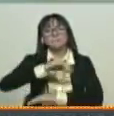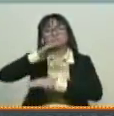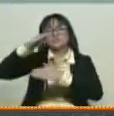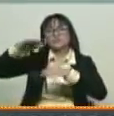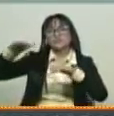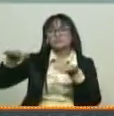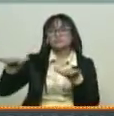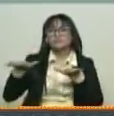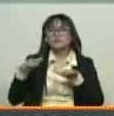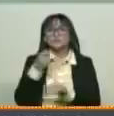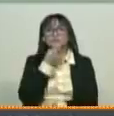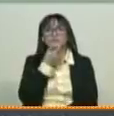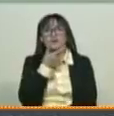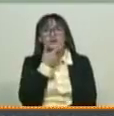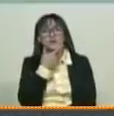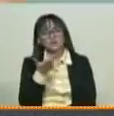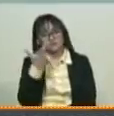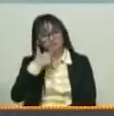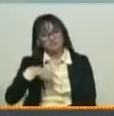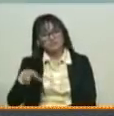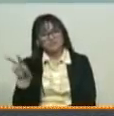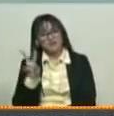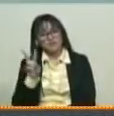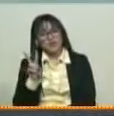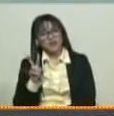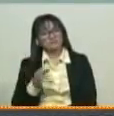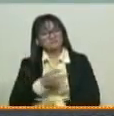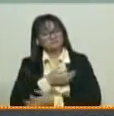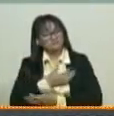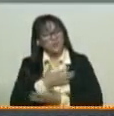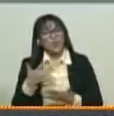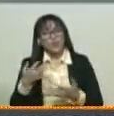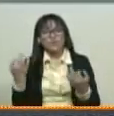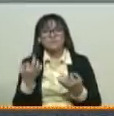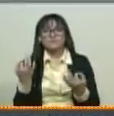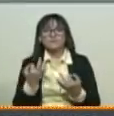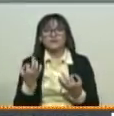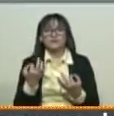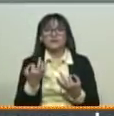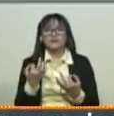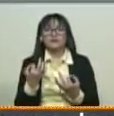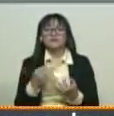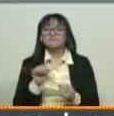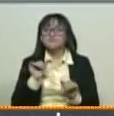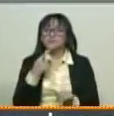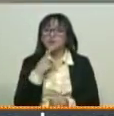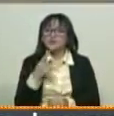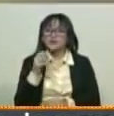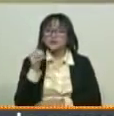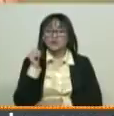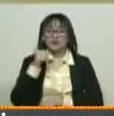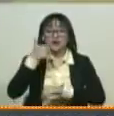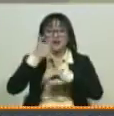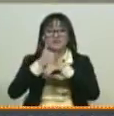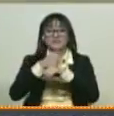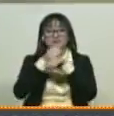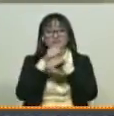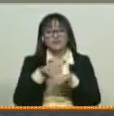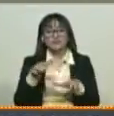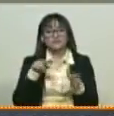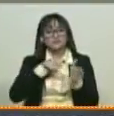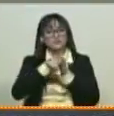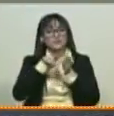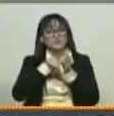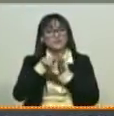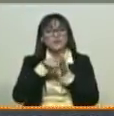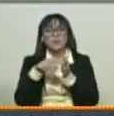maravillosos, que somos un gran país. Ahí lo vimos, como lo dijo el jefe del comando de campaña, desplegado en los tepuyes, en